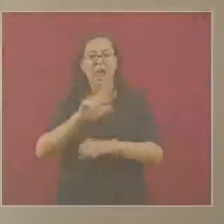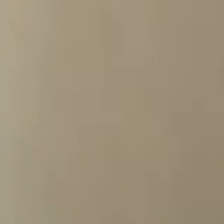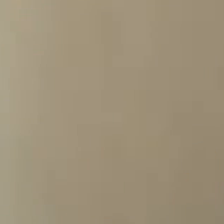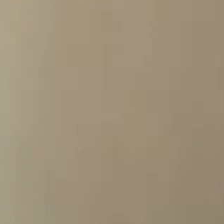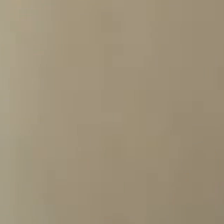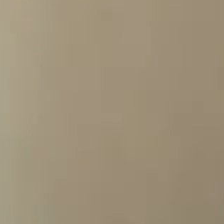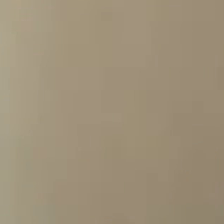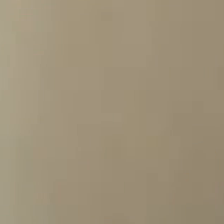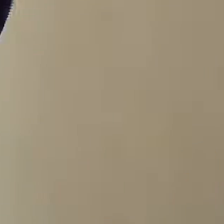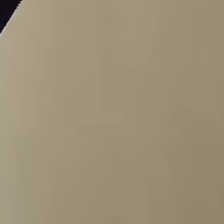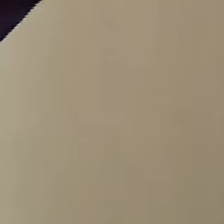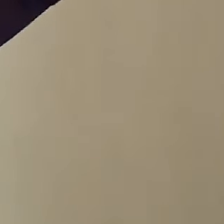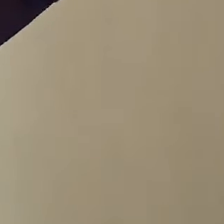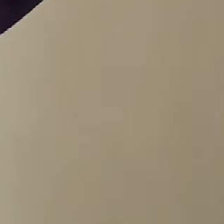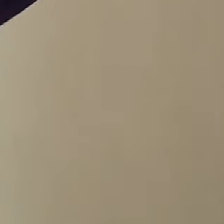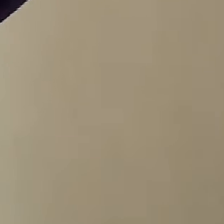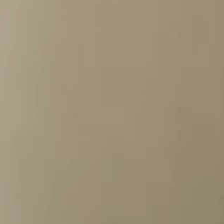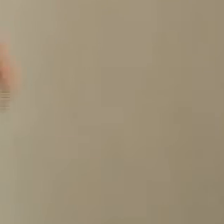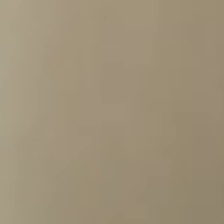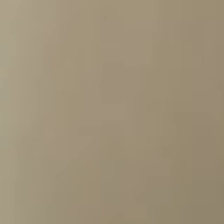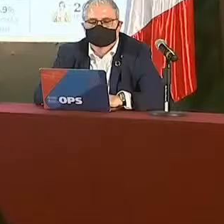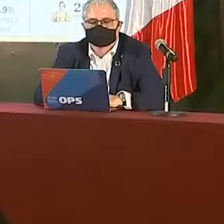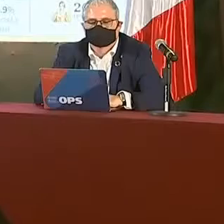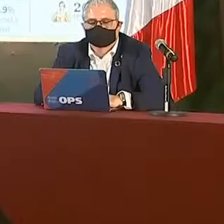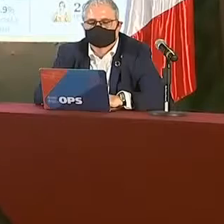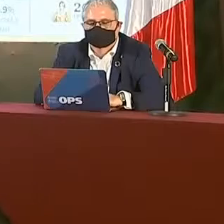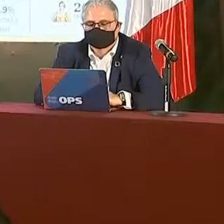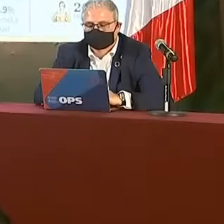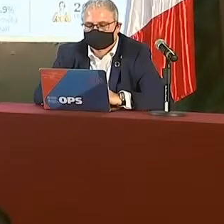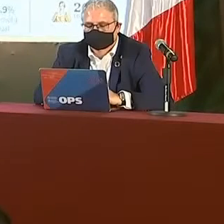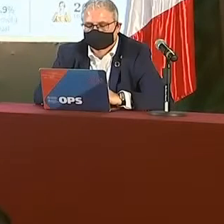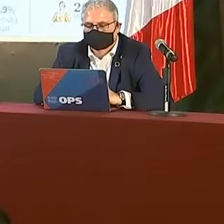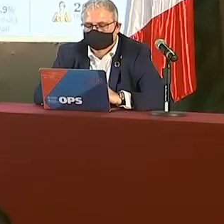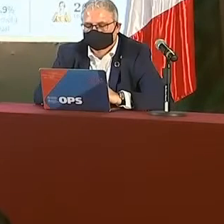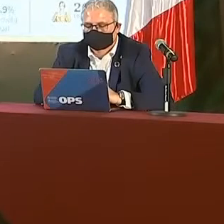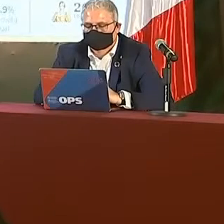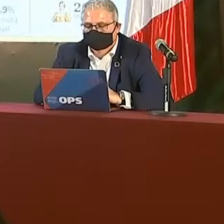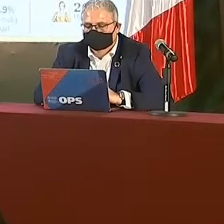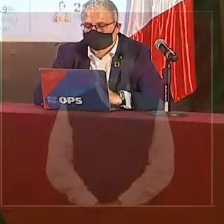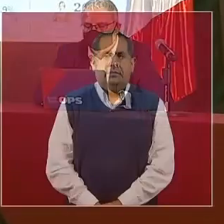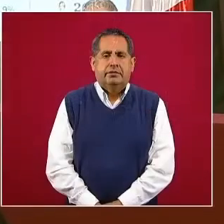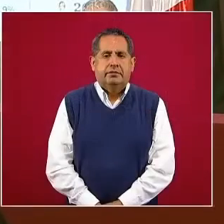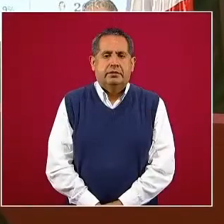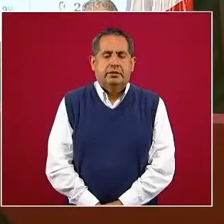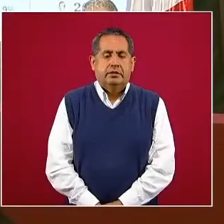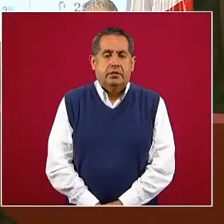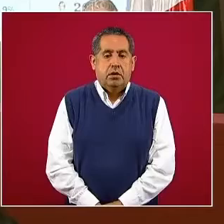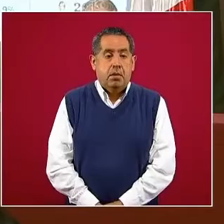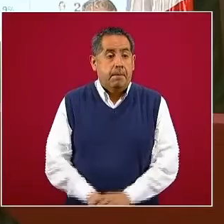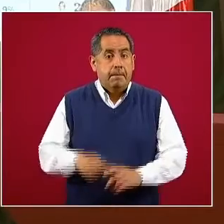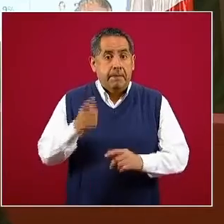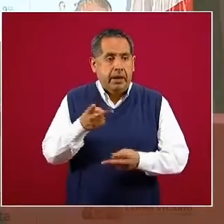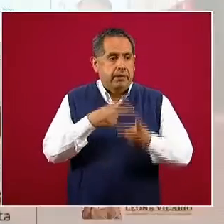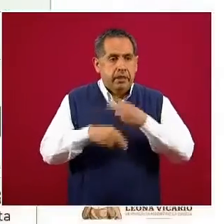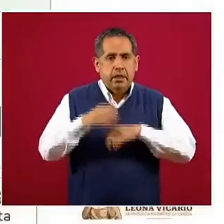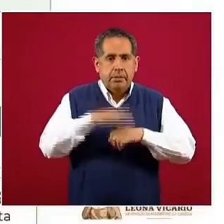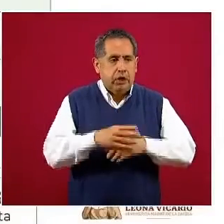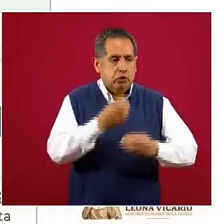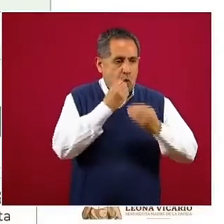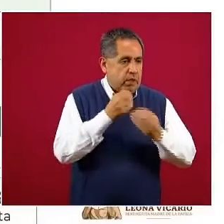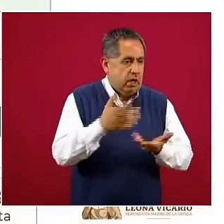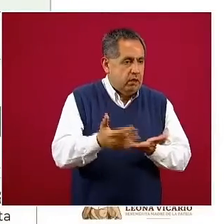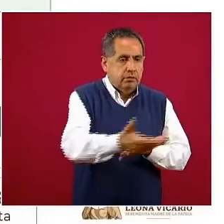como trabajadores, estamos hablando de más de un tercio, sí, que organizado como está la educación,